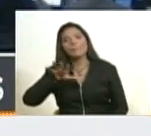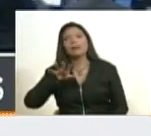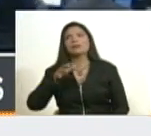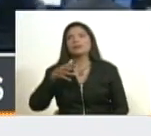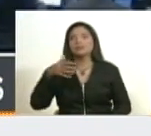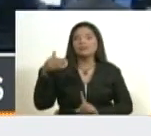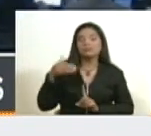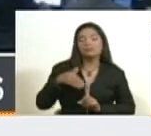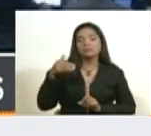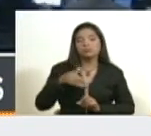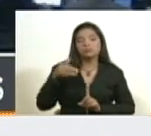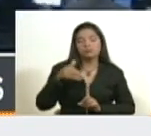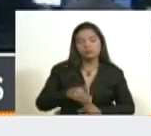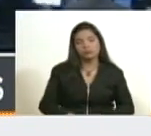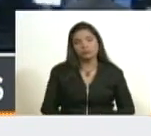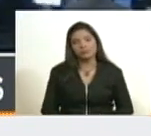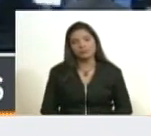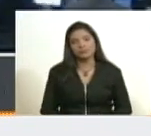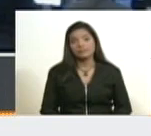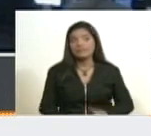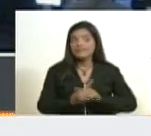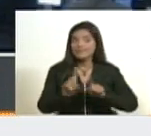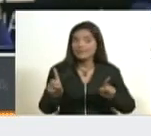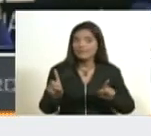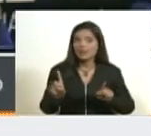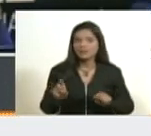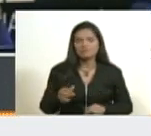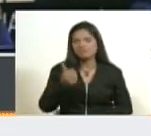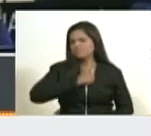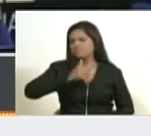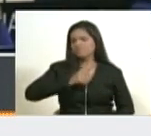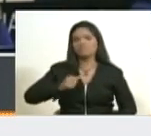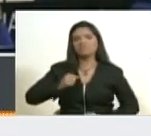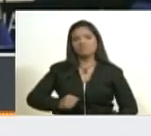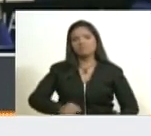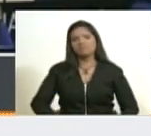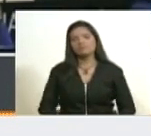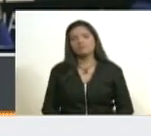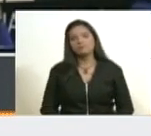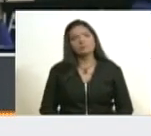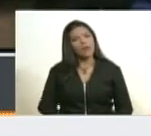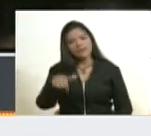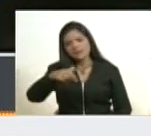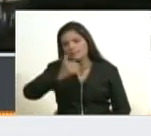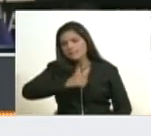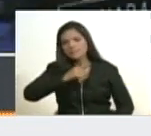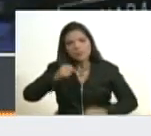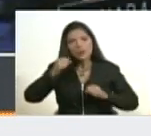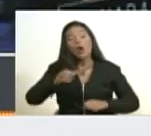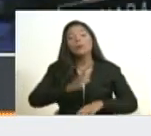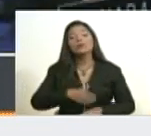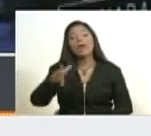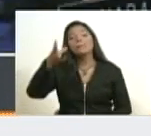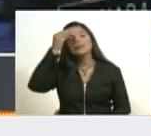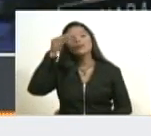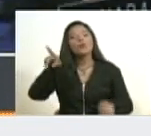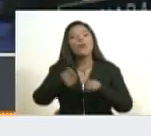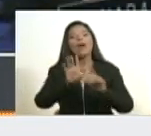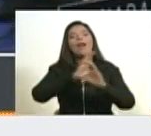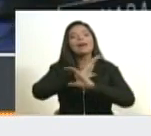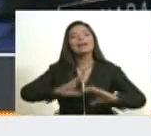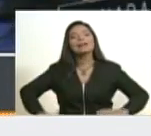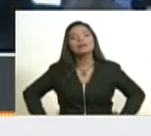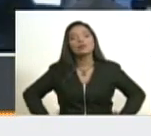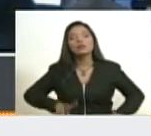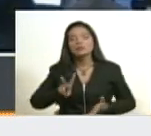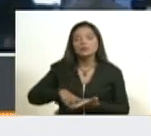martirizado, pero que está de pie. Que está de pie porque aprendimos de Cristo a levantarnos